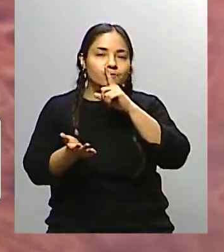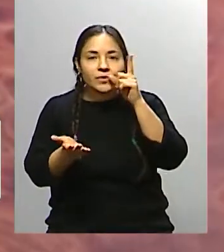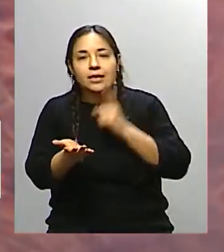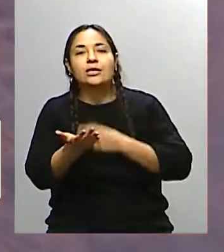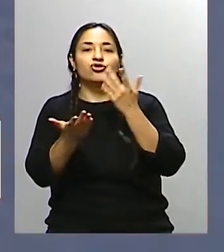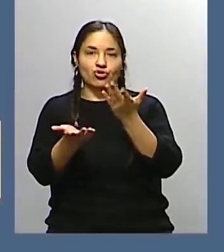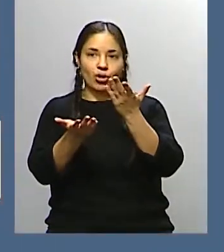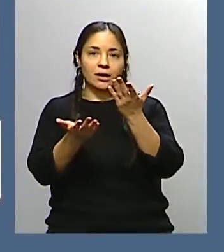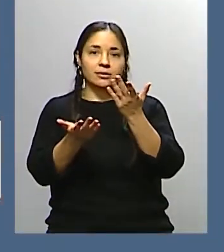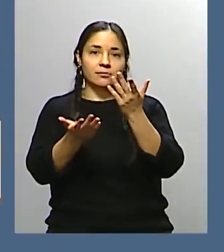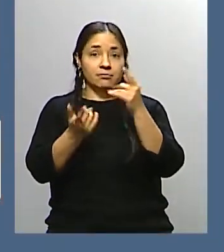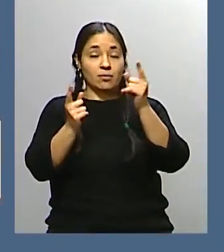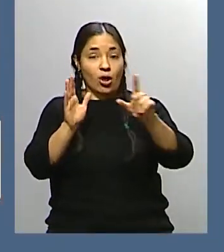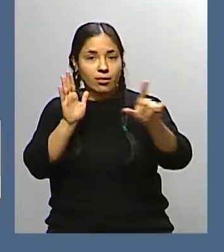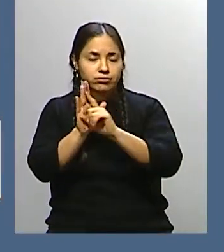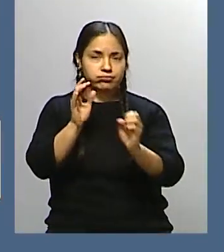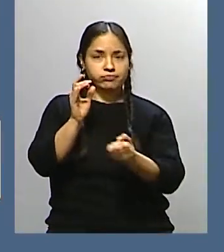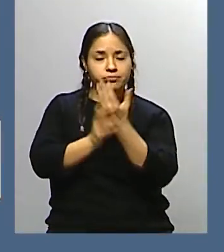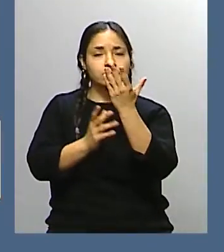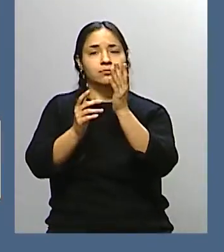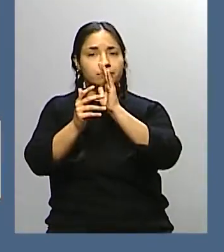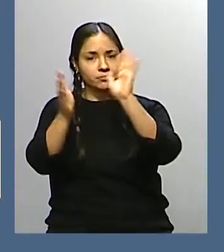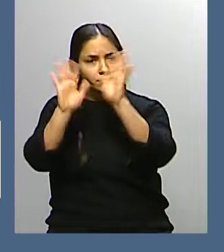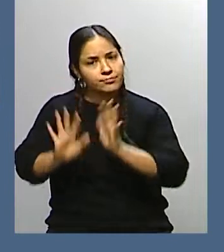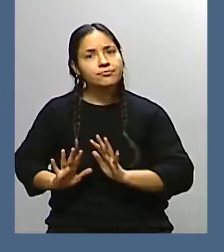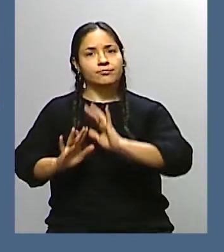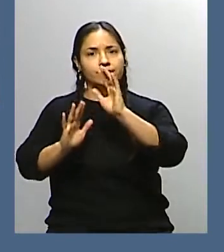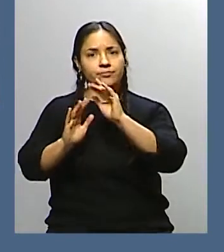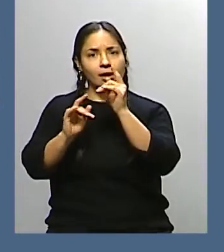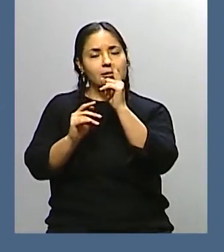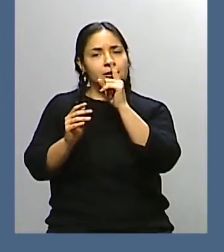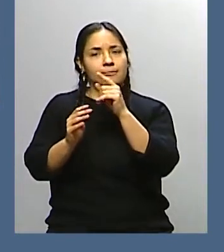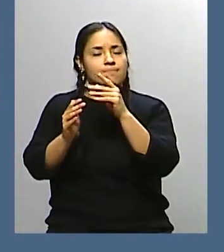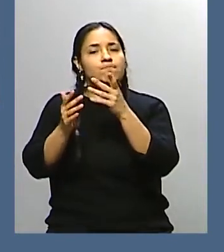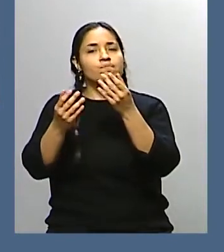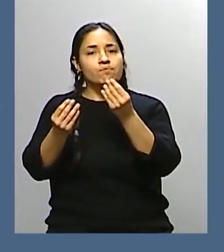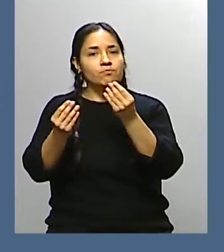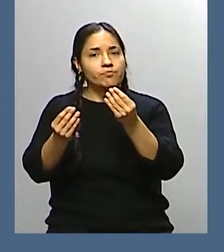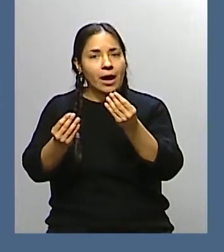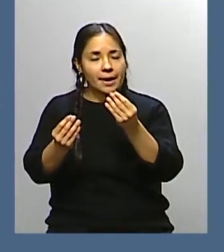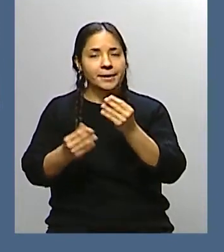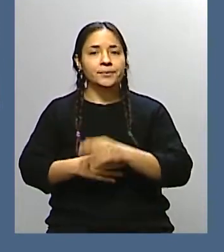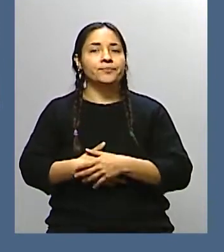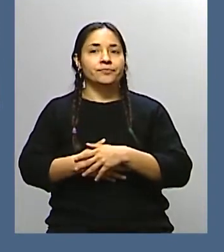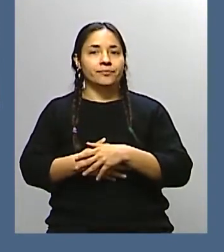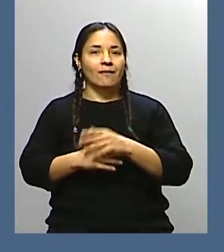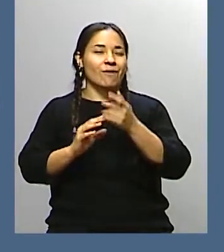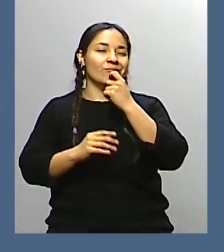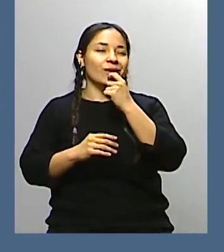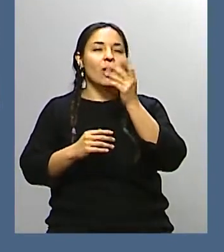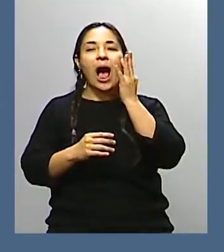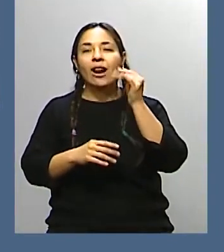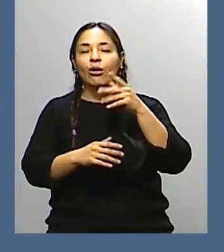tal vez legislar sobre y poner, digamos, leyes que sin duda castiguen si se